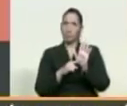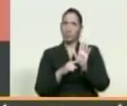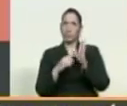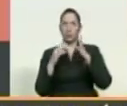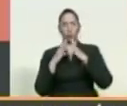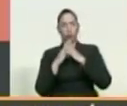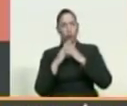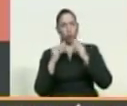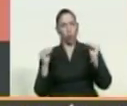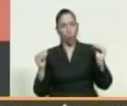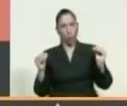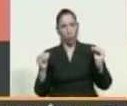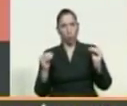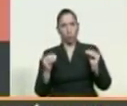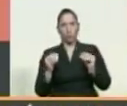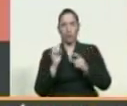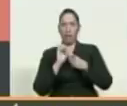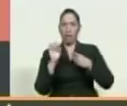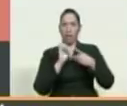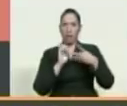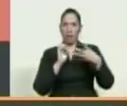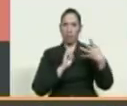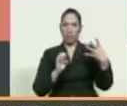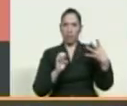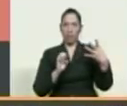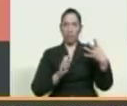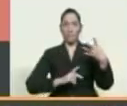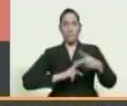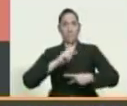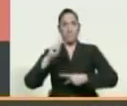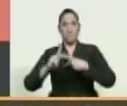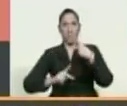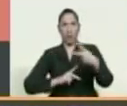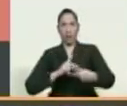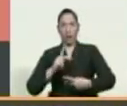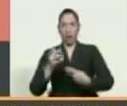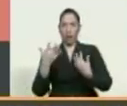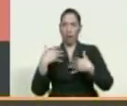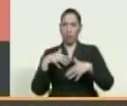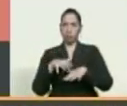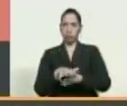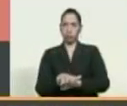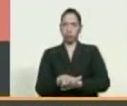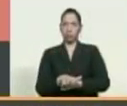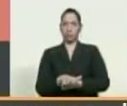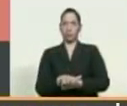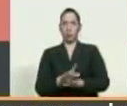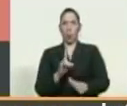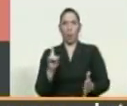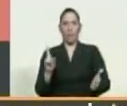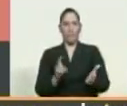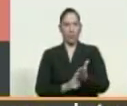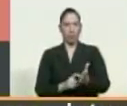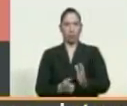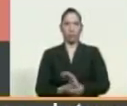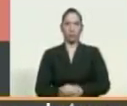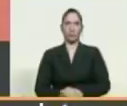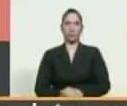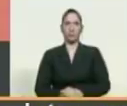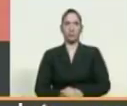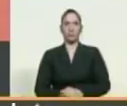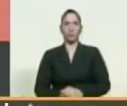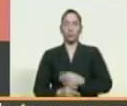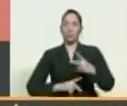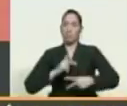y cada uno de los elementos de este plan, que es un plan integral, que es un plan completo, es un plan con